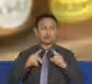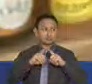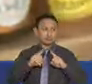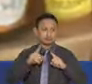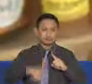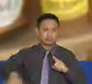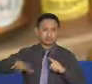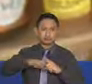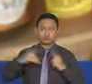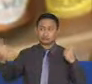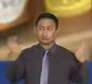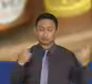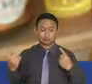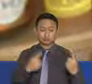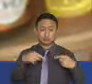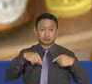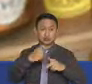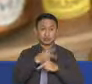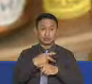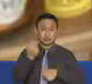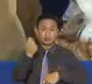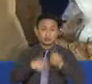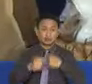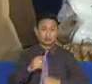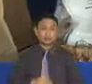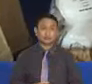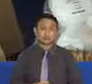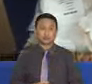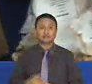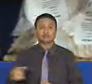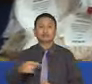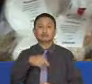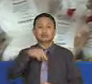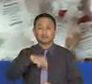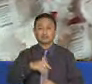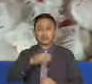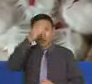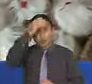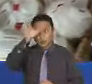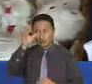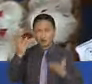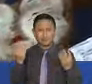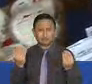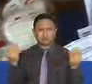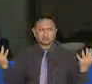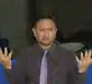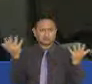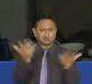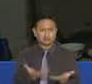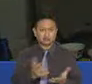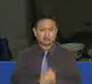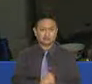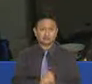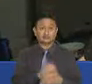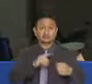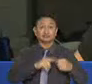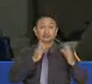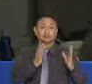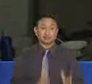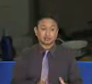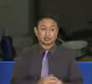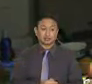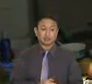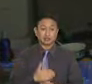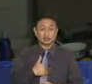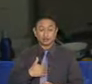del Ecuador que llegaron para promocionar sus productos porque la riqueza cultural también está en la mesa con